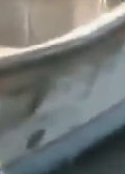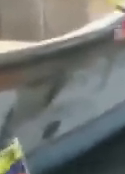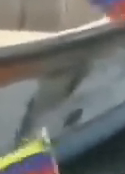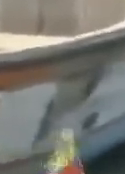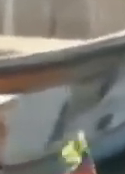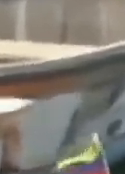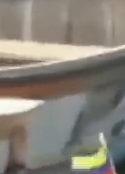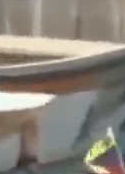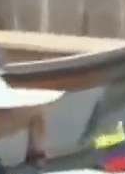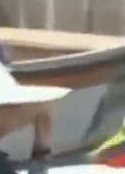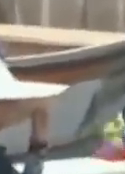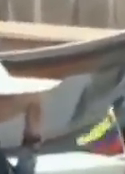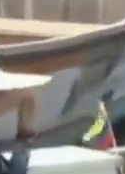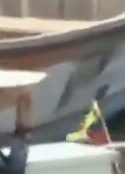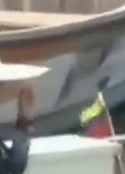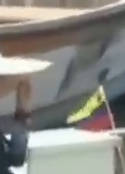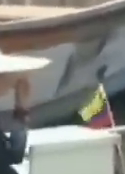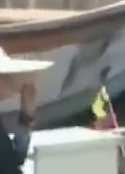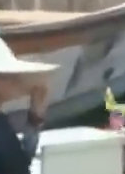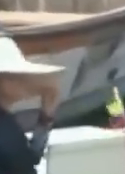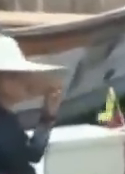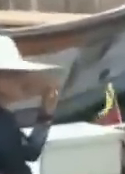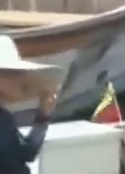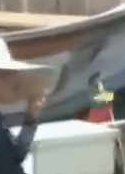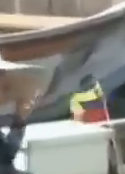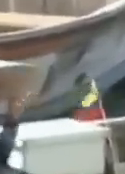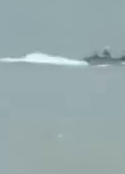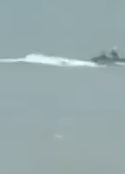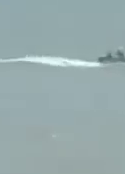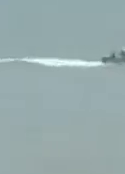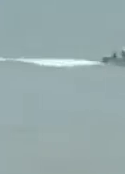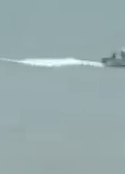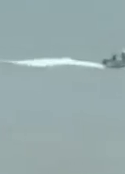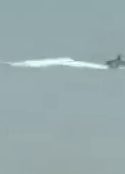información devolvemos el pase a los estudios. Adelante.